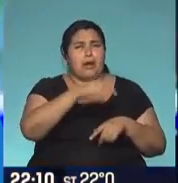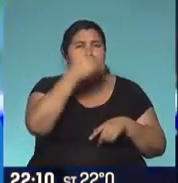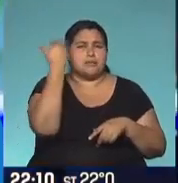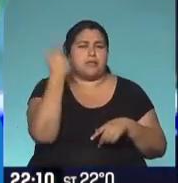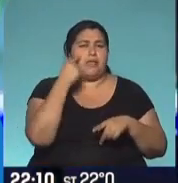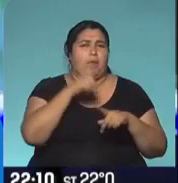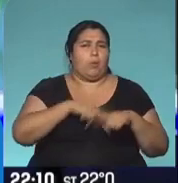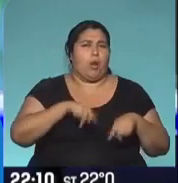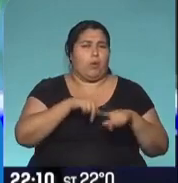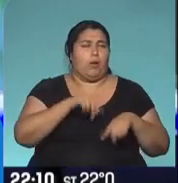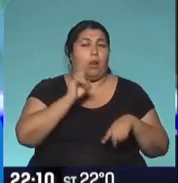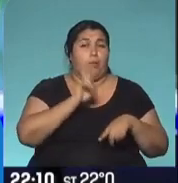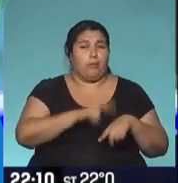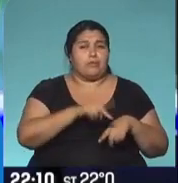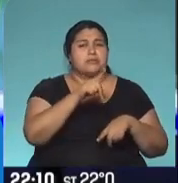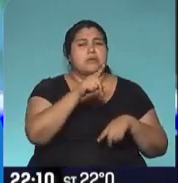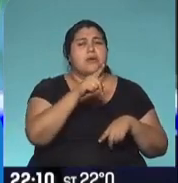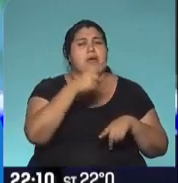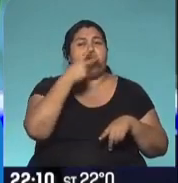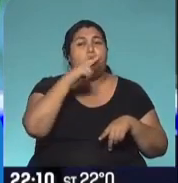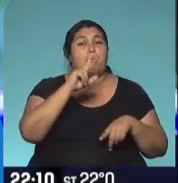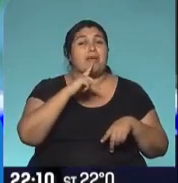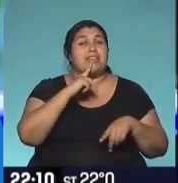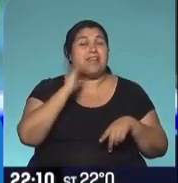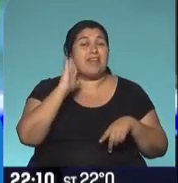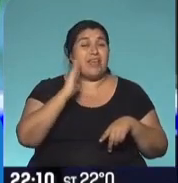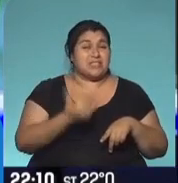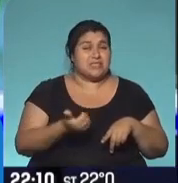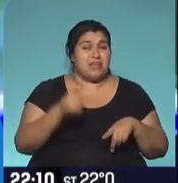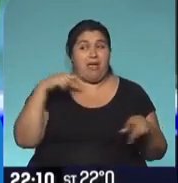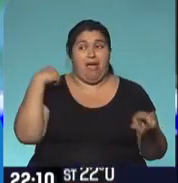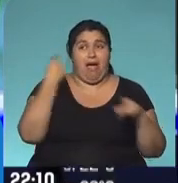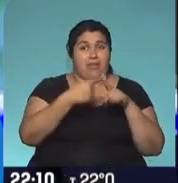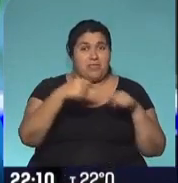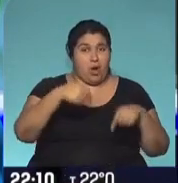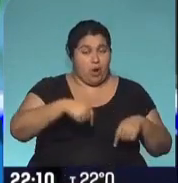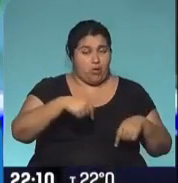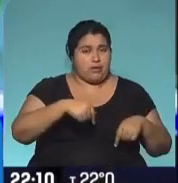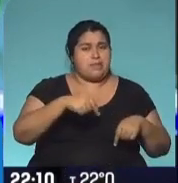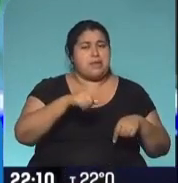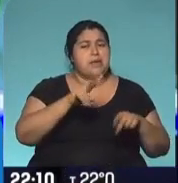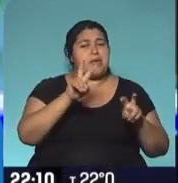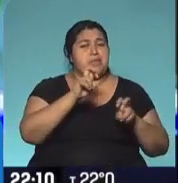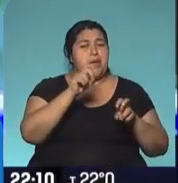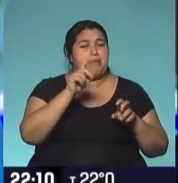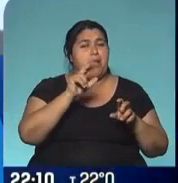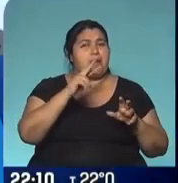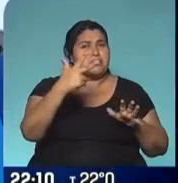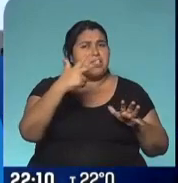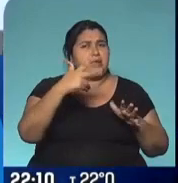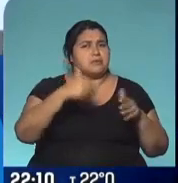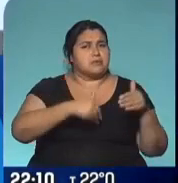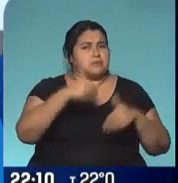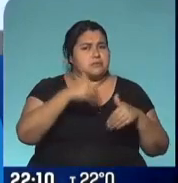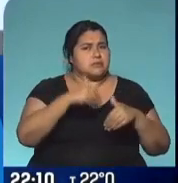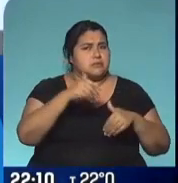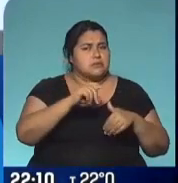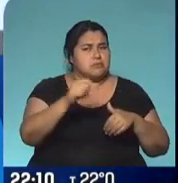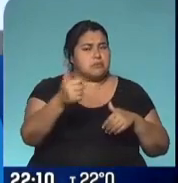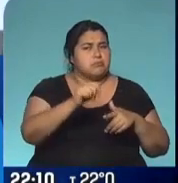de, desde 2016 en adelante, hubo con estas 3 elecciones, ¿no?